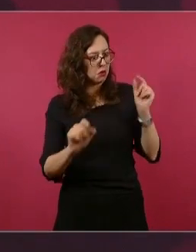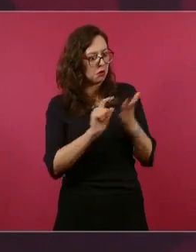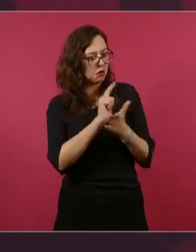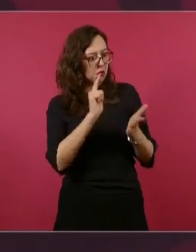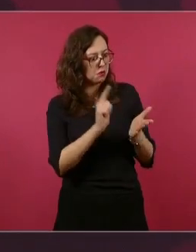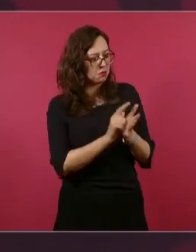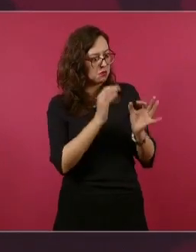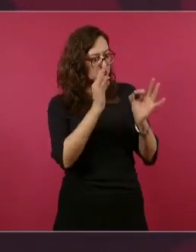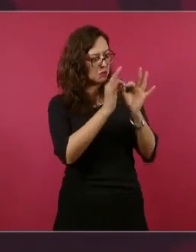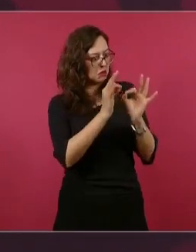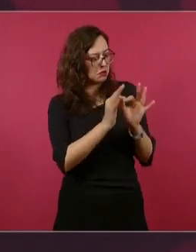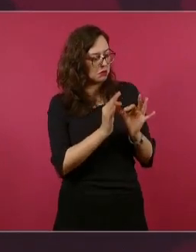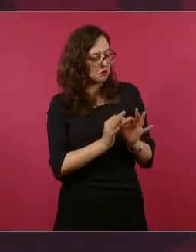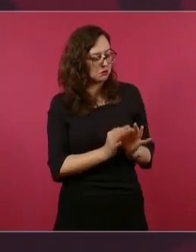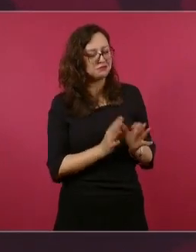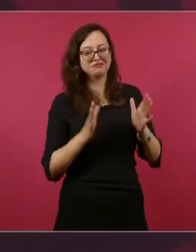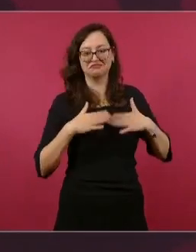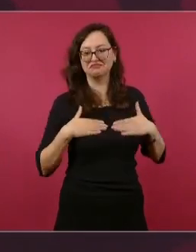verdadera confianza,